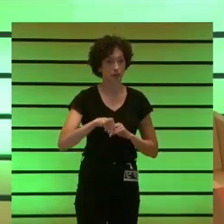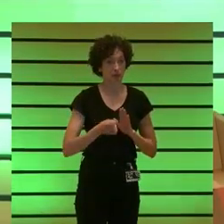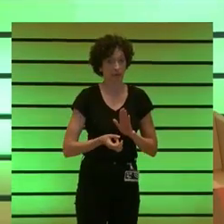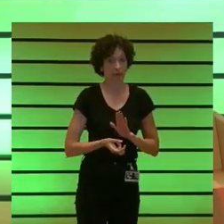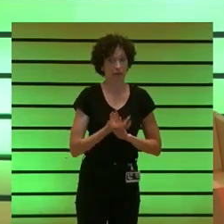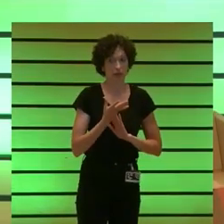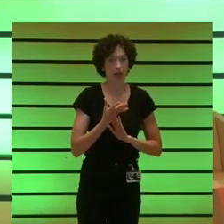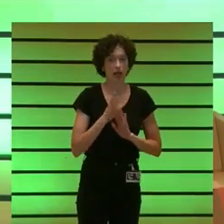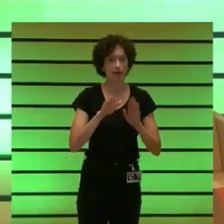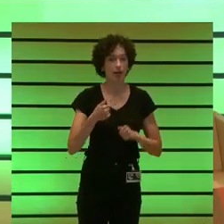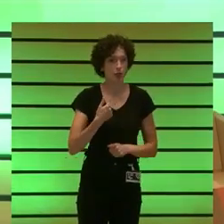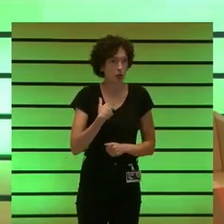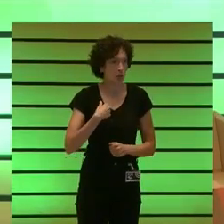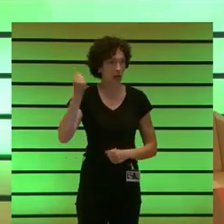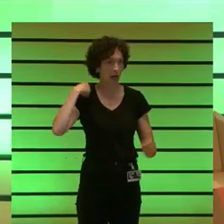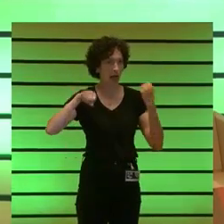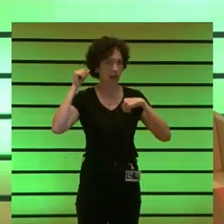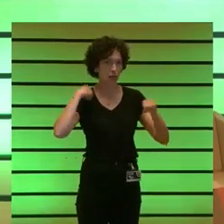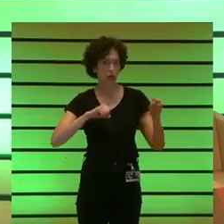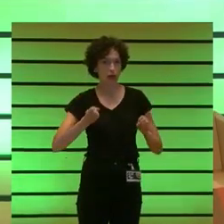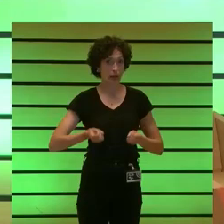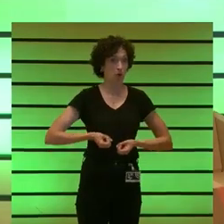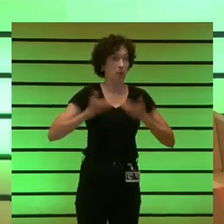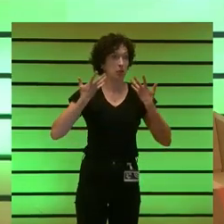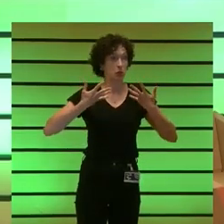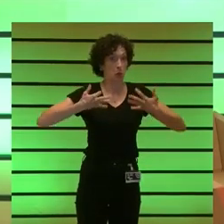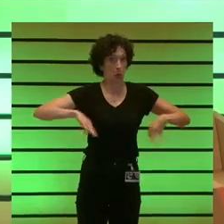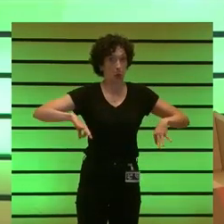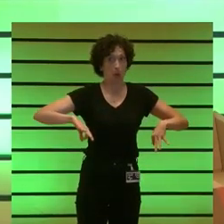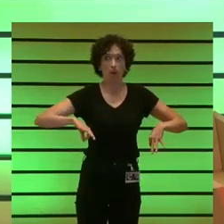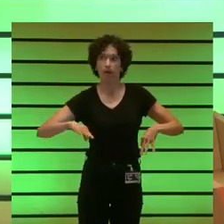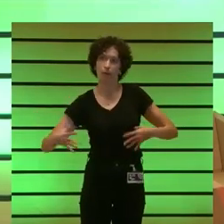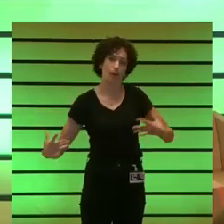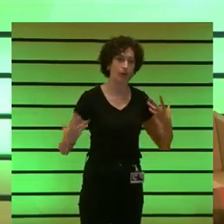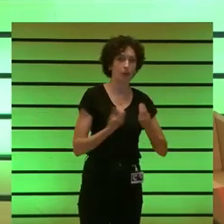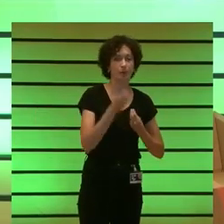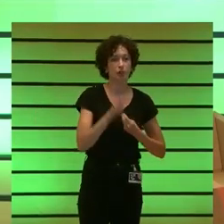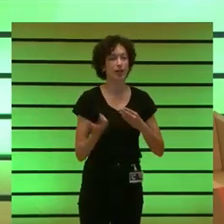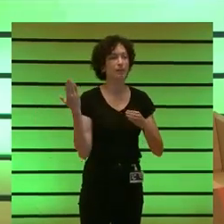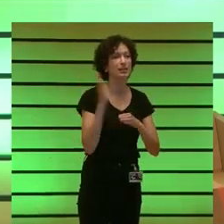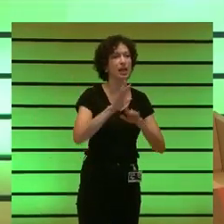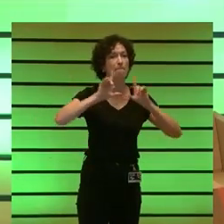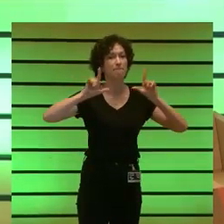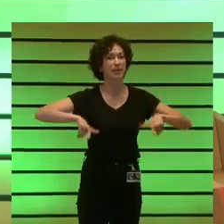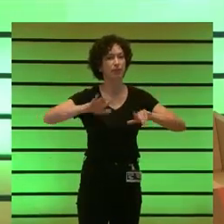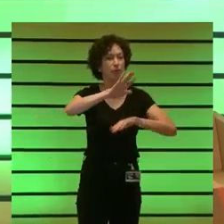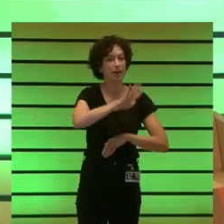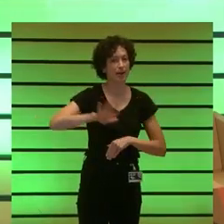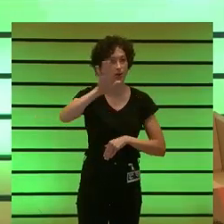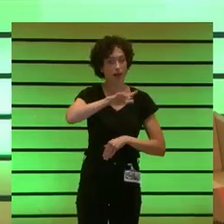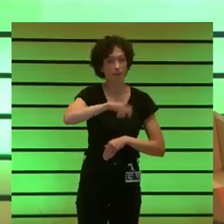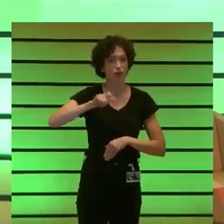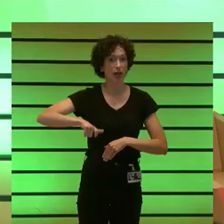yo, un humilde actor de improvisación, esté aquí con toda una representante de la Plataforma Nacional de Personas con